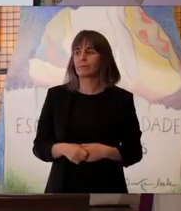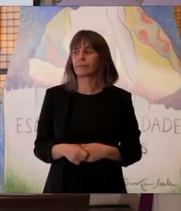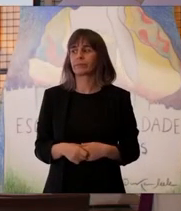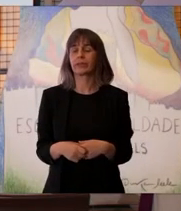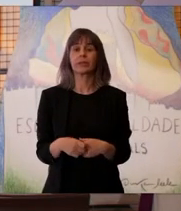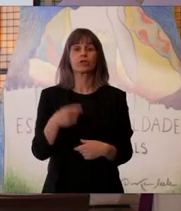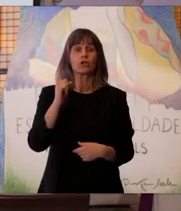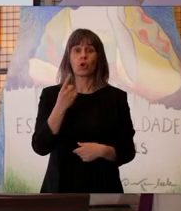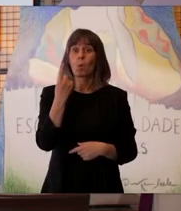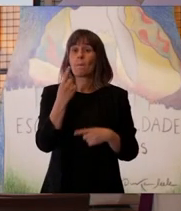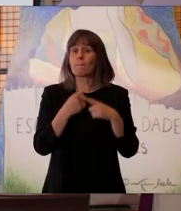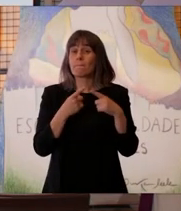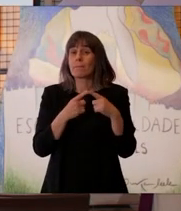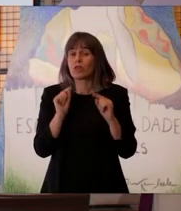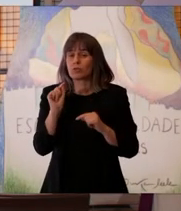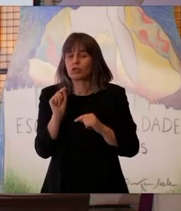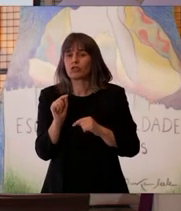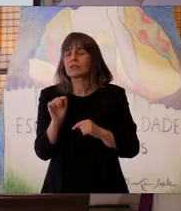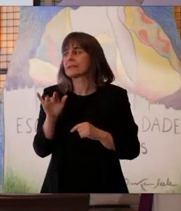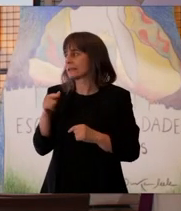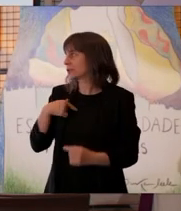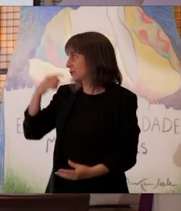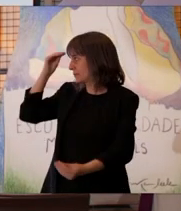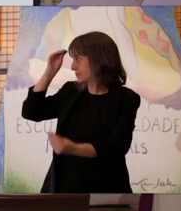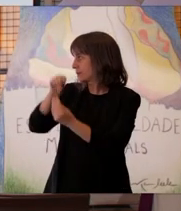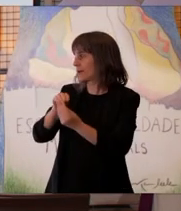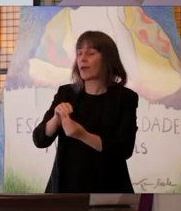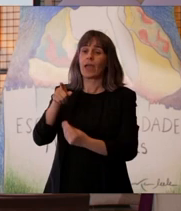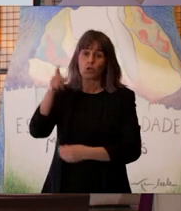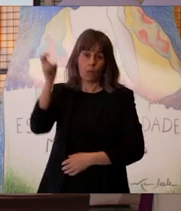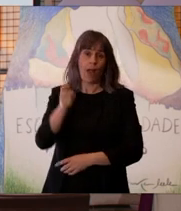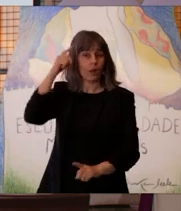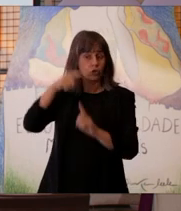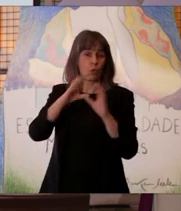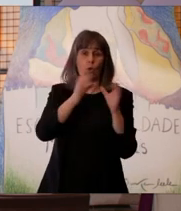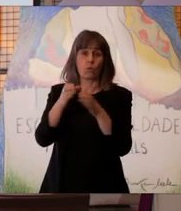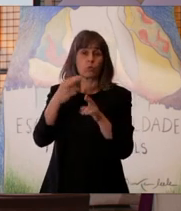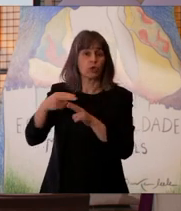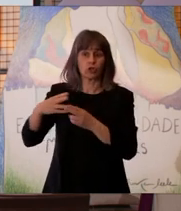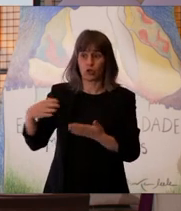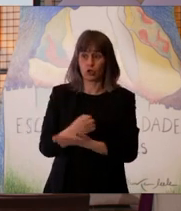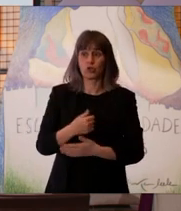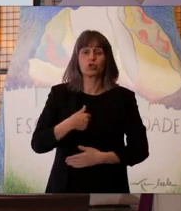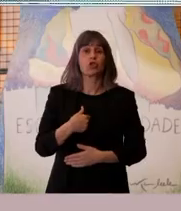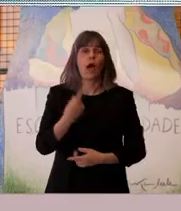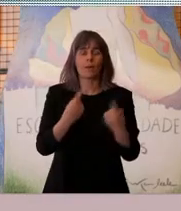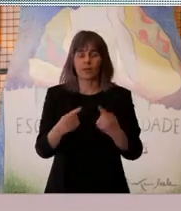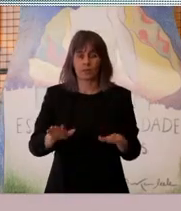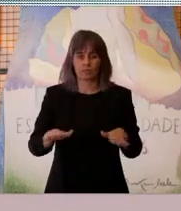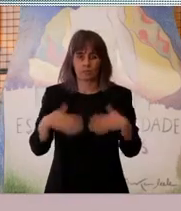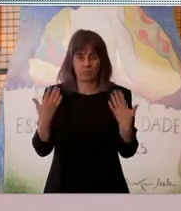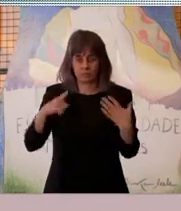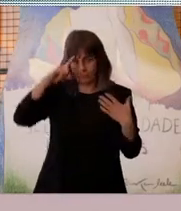medio minuto eso vale para todos los partidos no yo creo que pero yo me quedo a veces muerta puedo